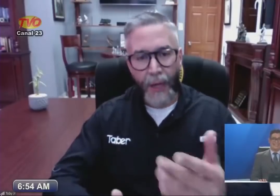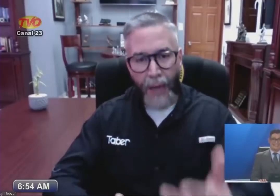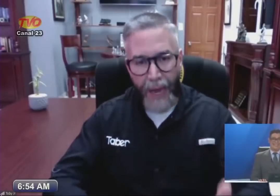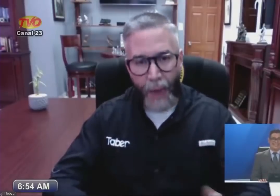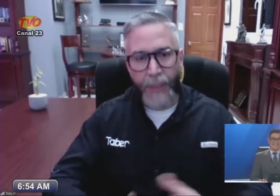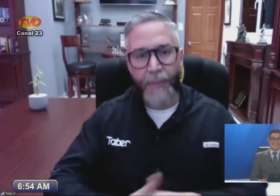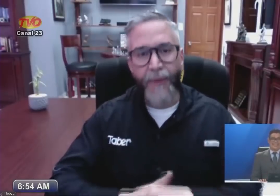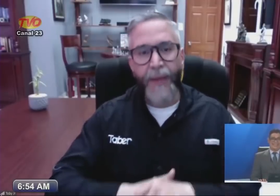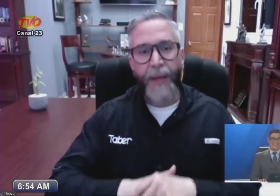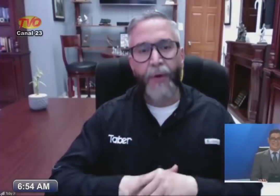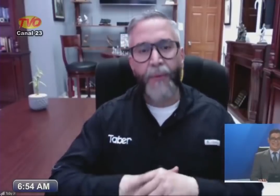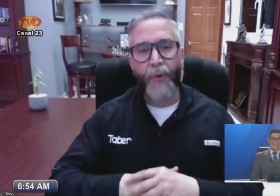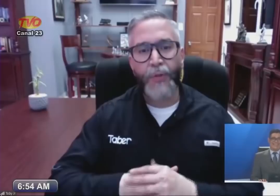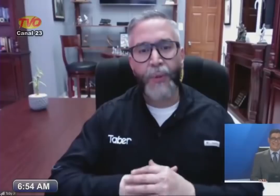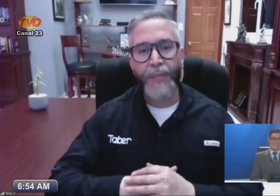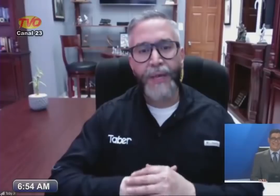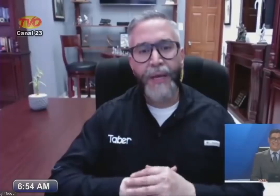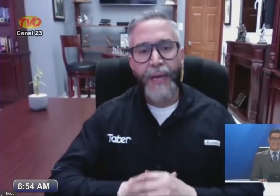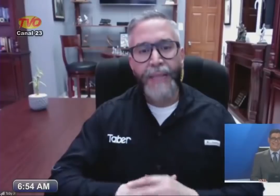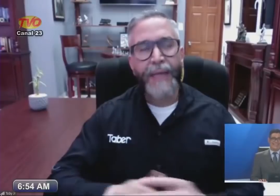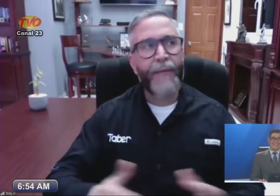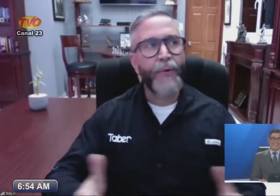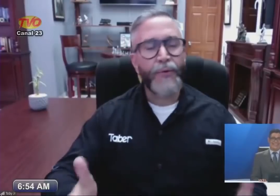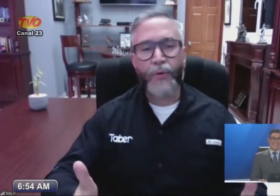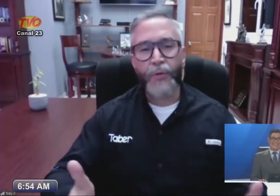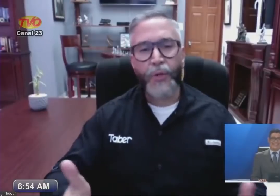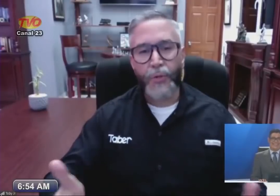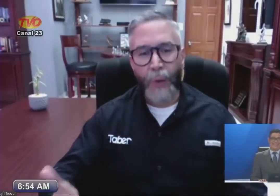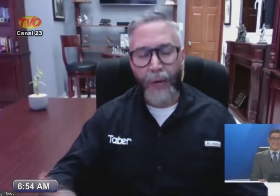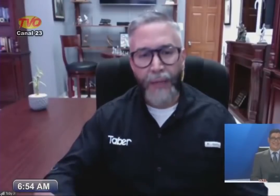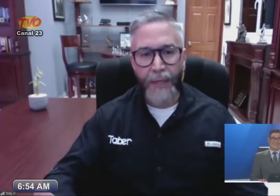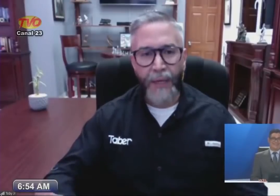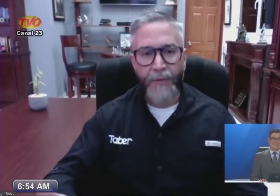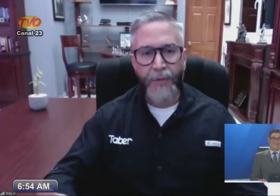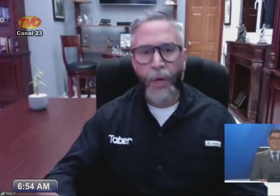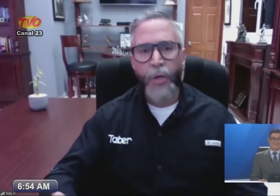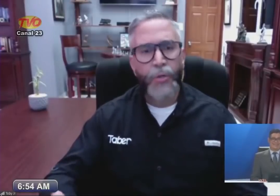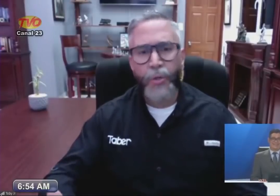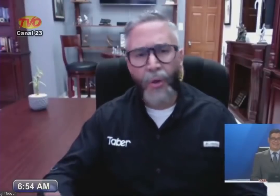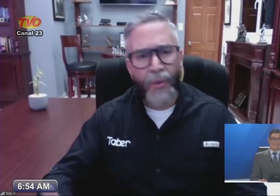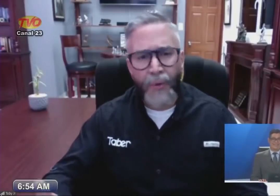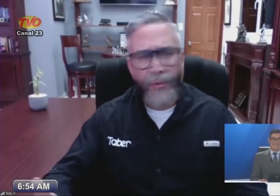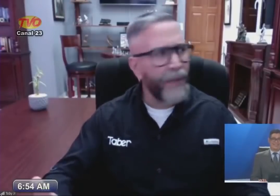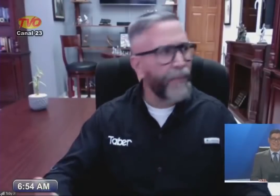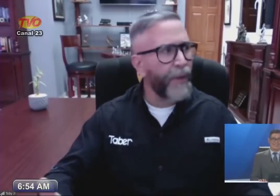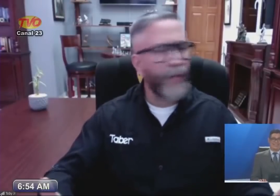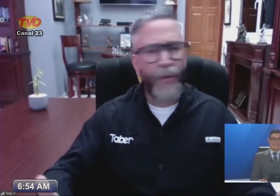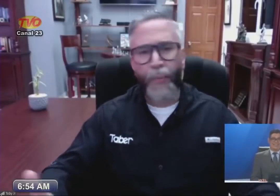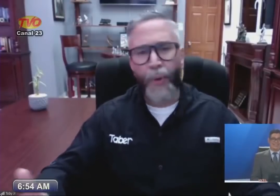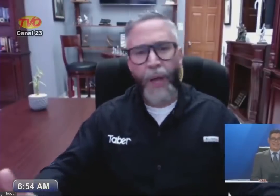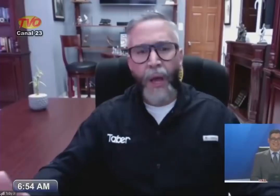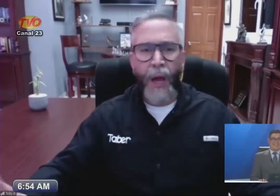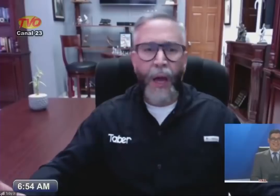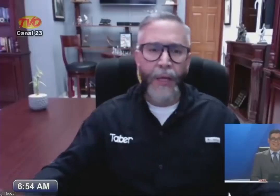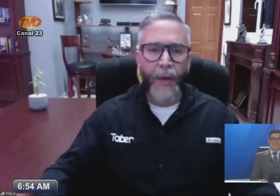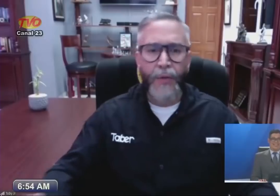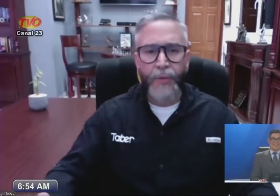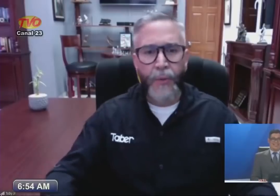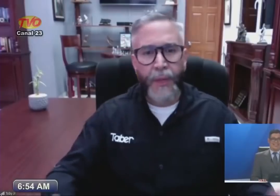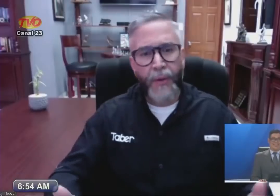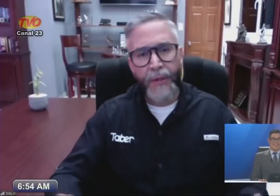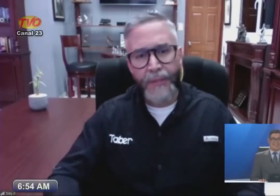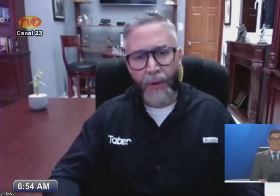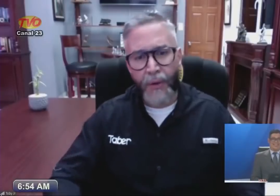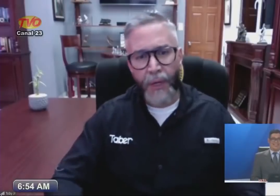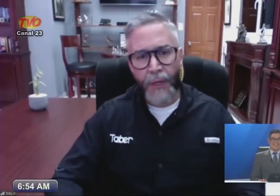la última vez que lo vimos josé luís estábamos nosotros en otro canal de televisión yo no sabía usted perdido por la valla no